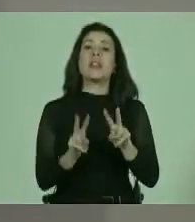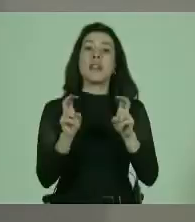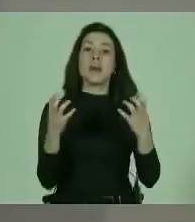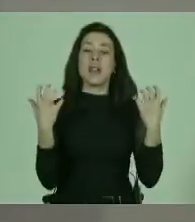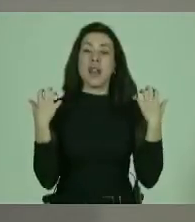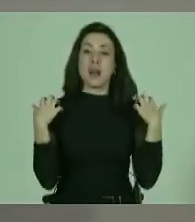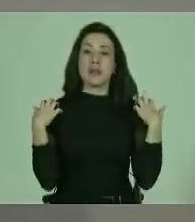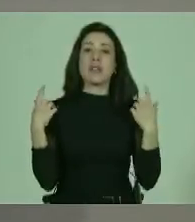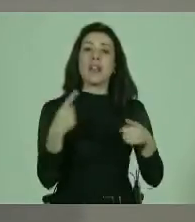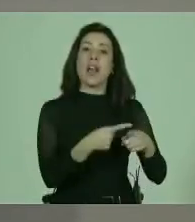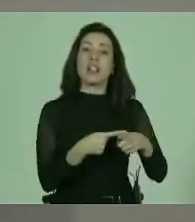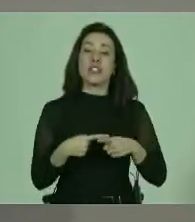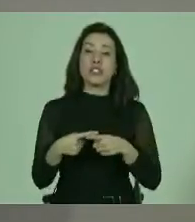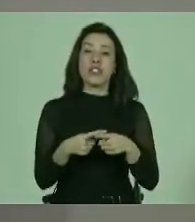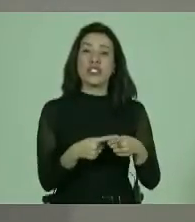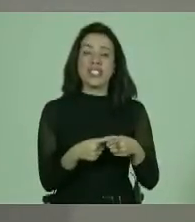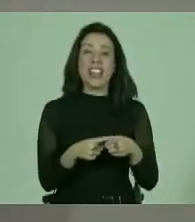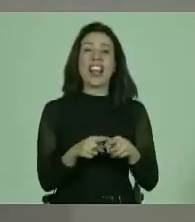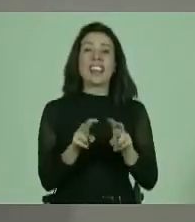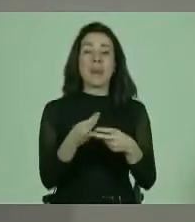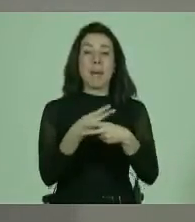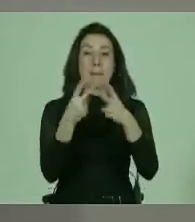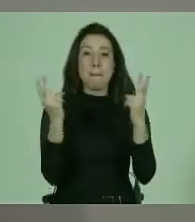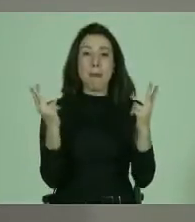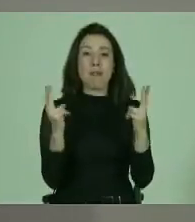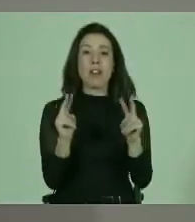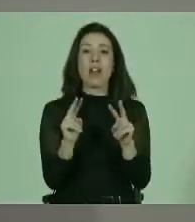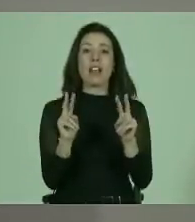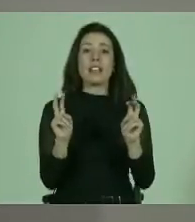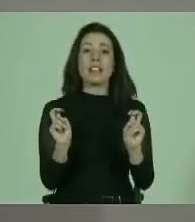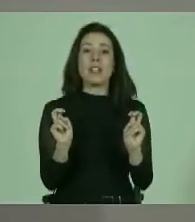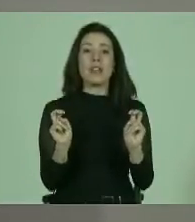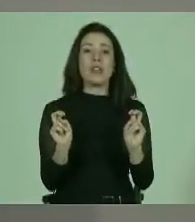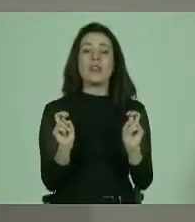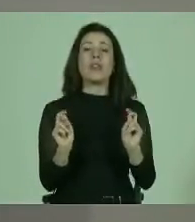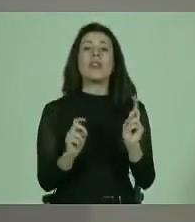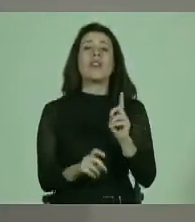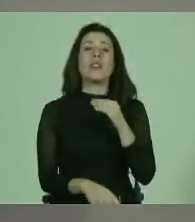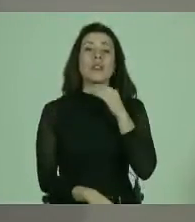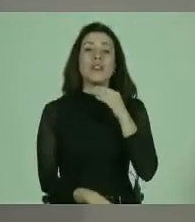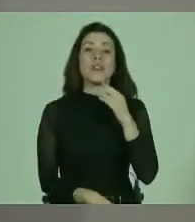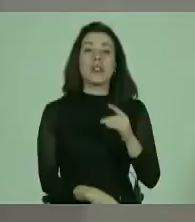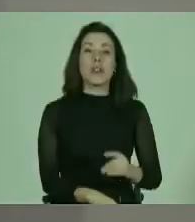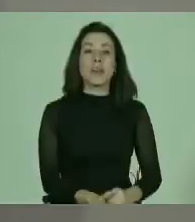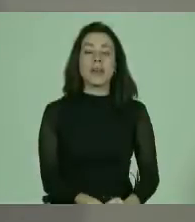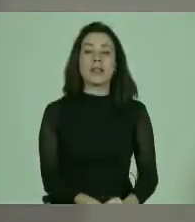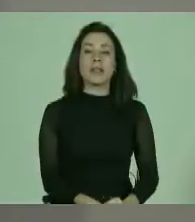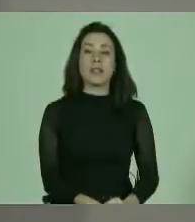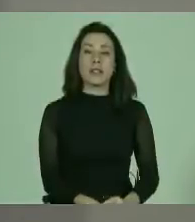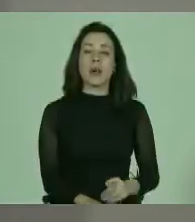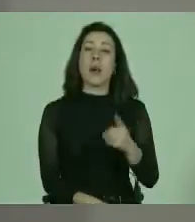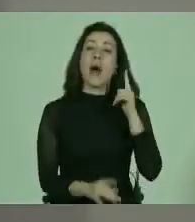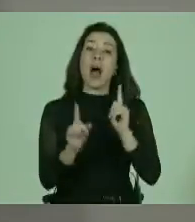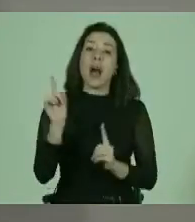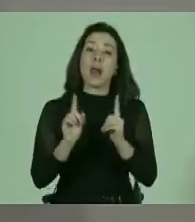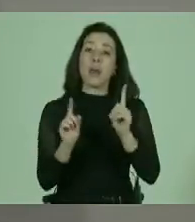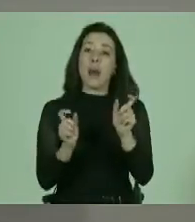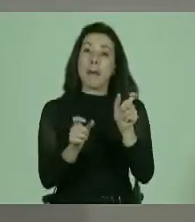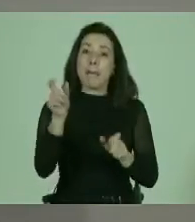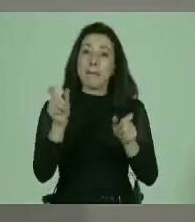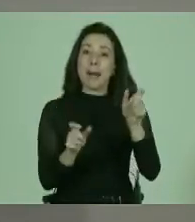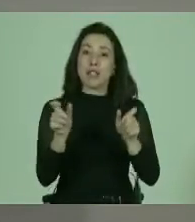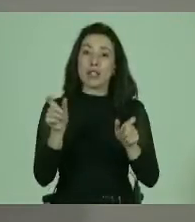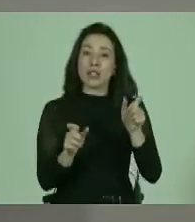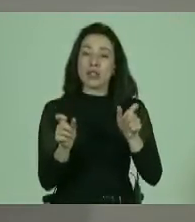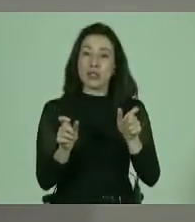responsabilidad social en el territorio de lo público y en el territorio de la salud no era tan común algunas personas cuando